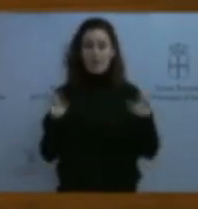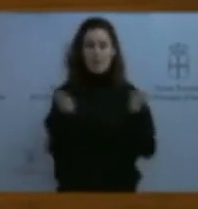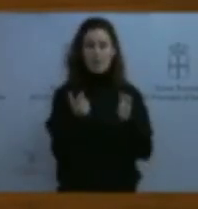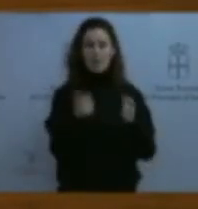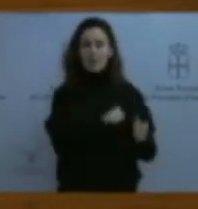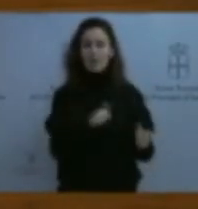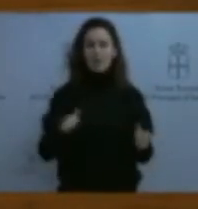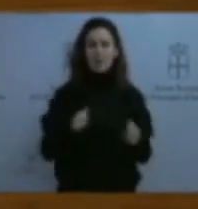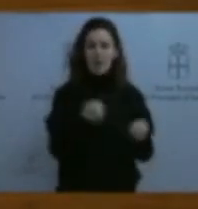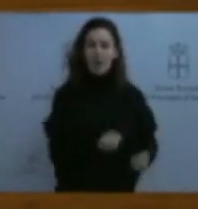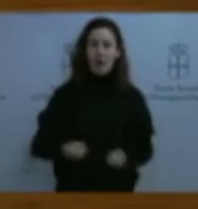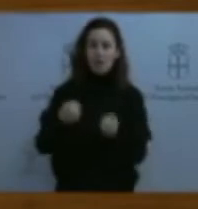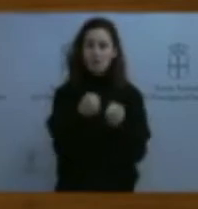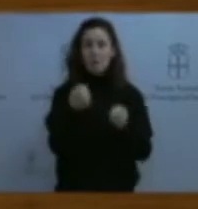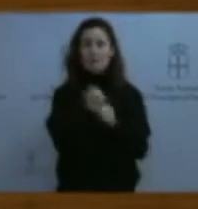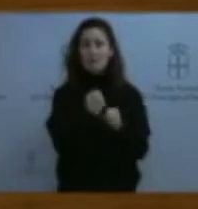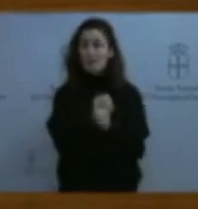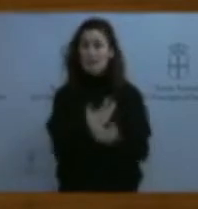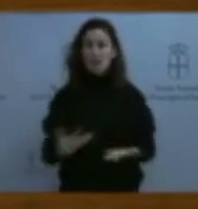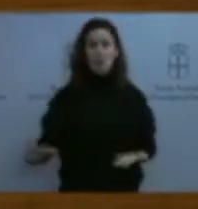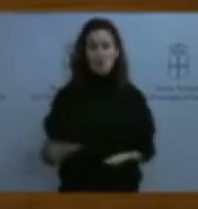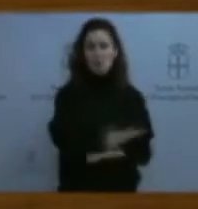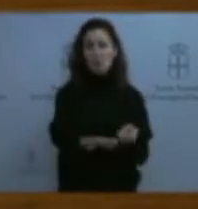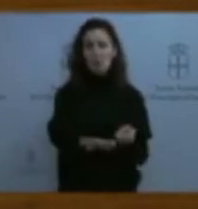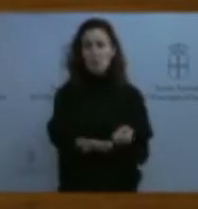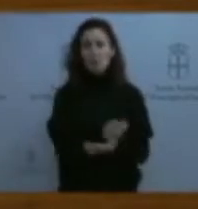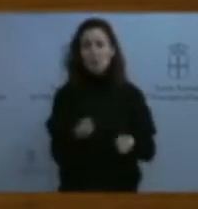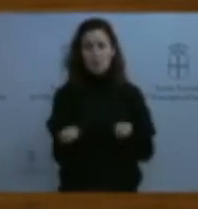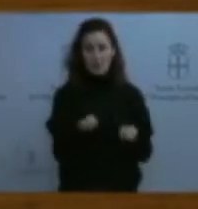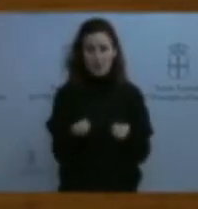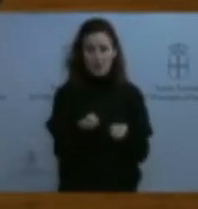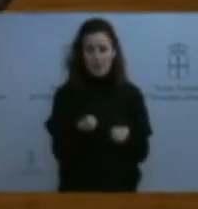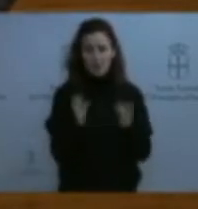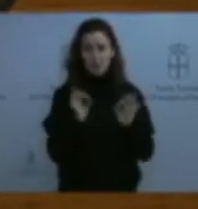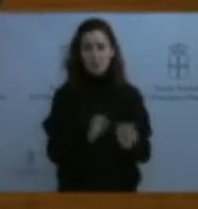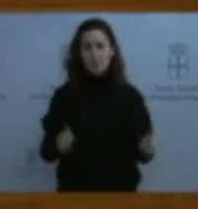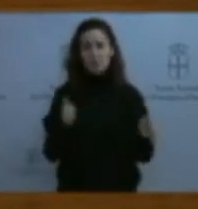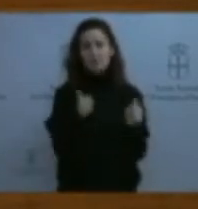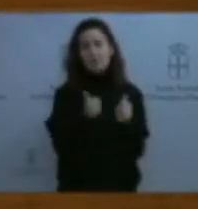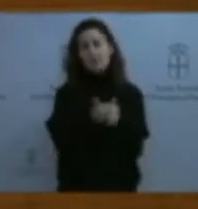autoprotección. Todo este trabajo está coordinado desde la